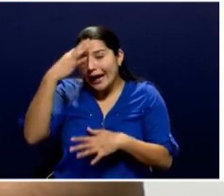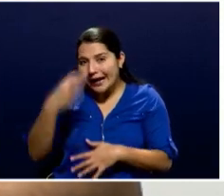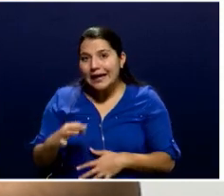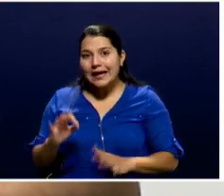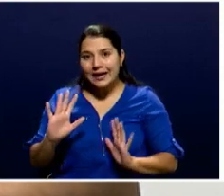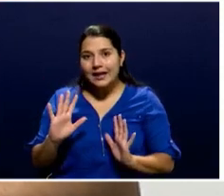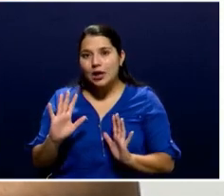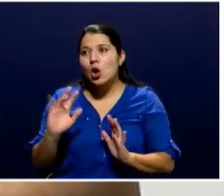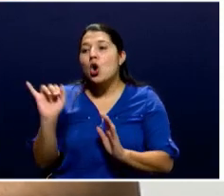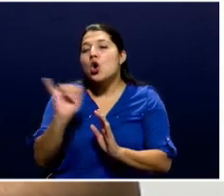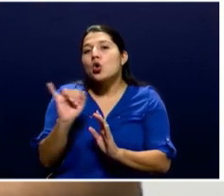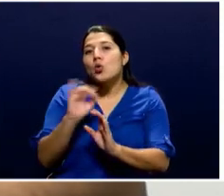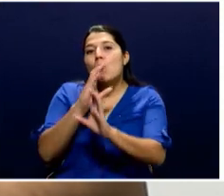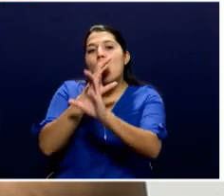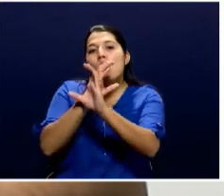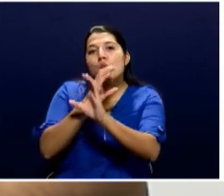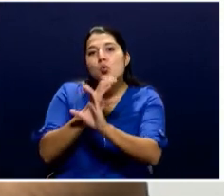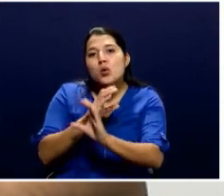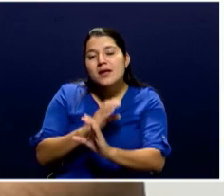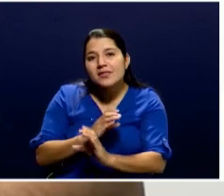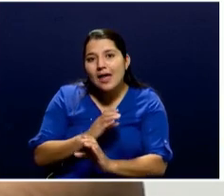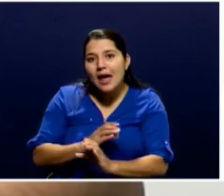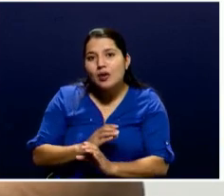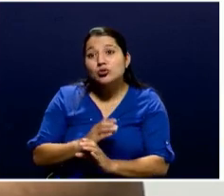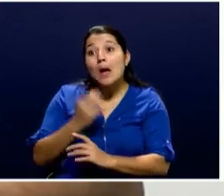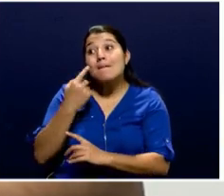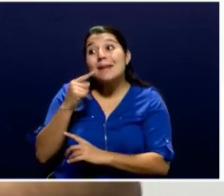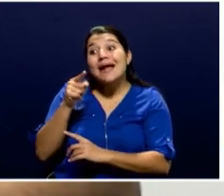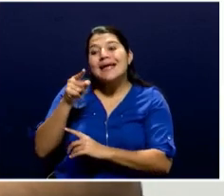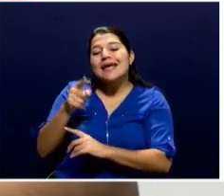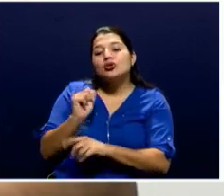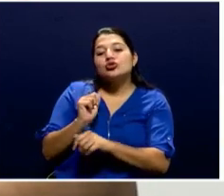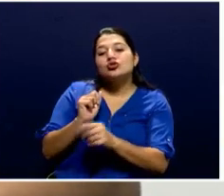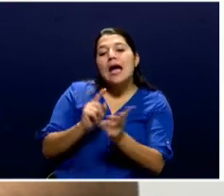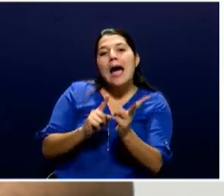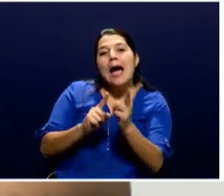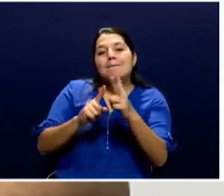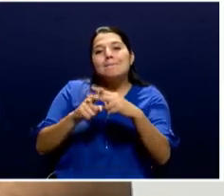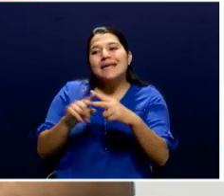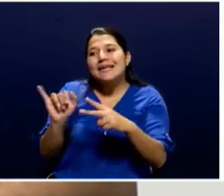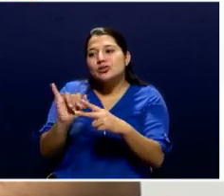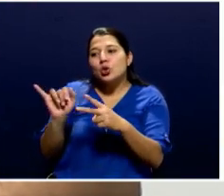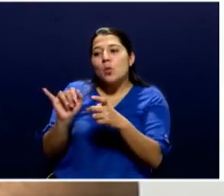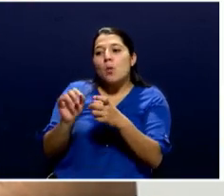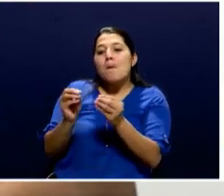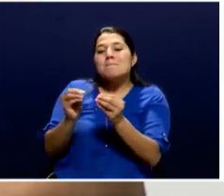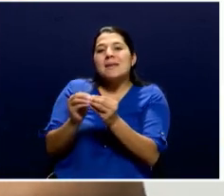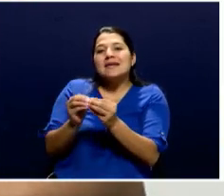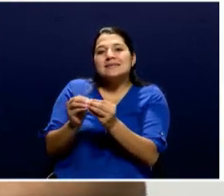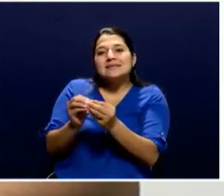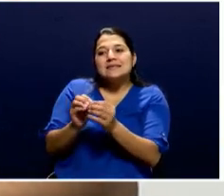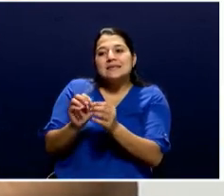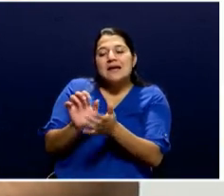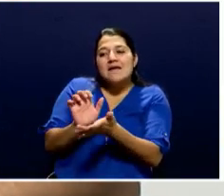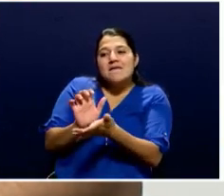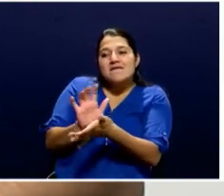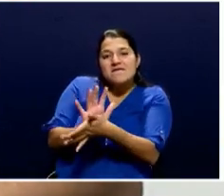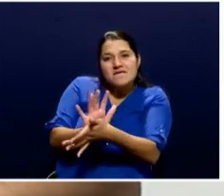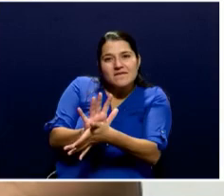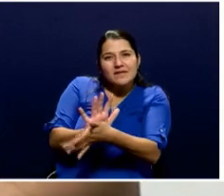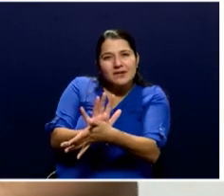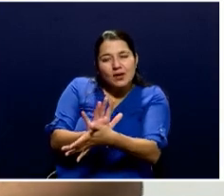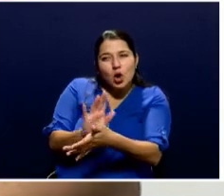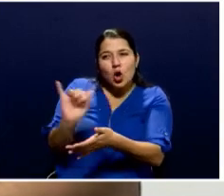ellos van aplicando frenos a la epidemia y poco a poco van soltando las medidas de